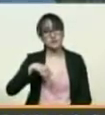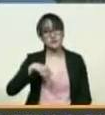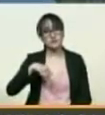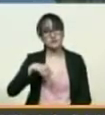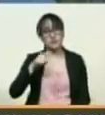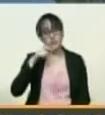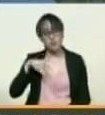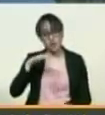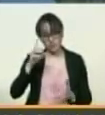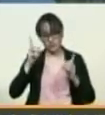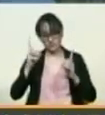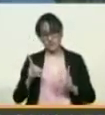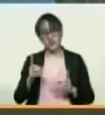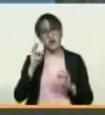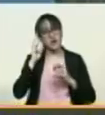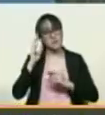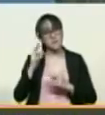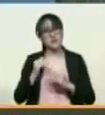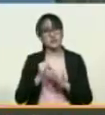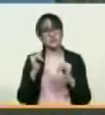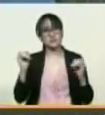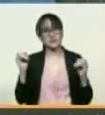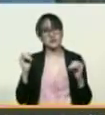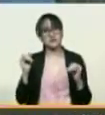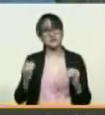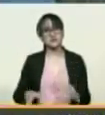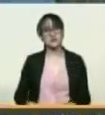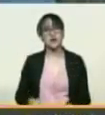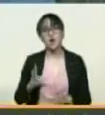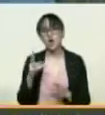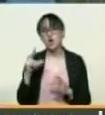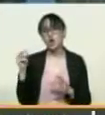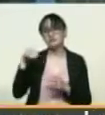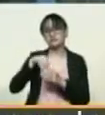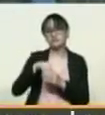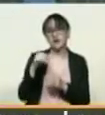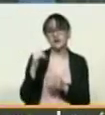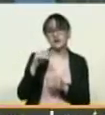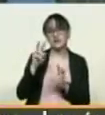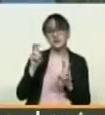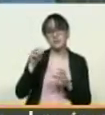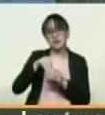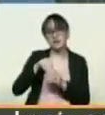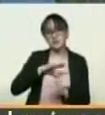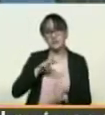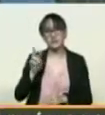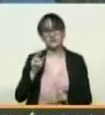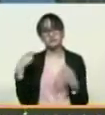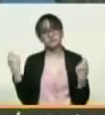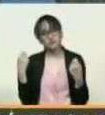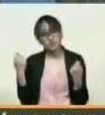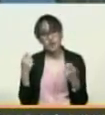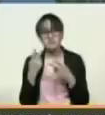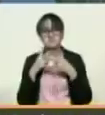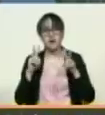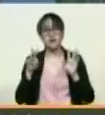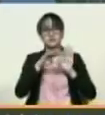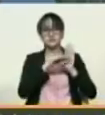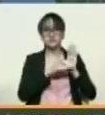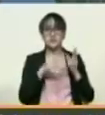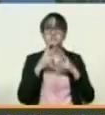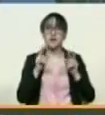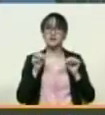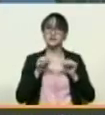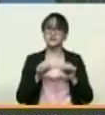los pueblos, el respeto a las soberanías, la intromisión en los asuntos internos, la promoción de la paz y la garantía de la paz siguen